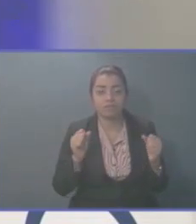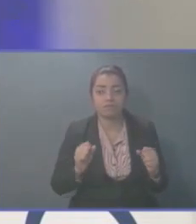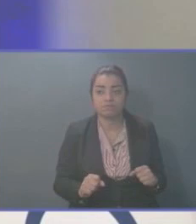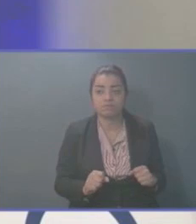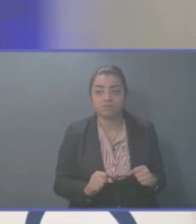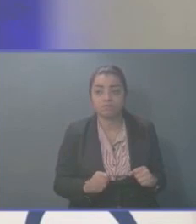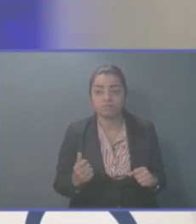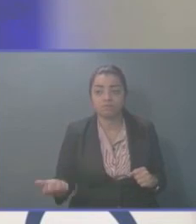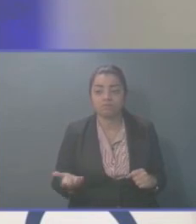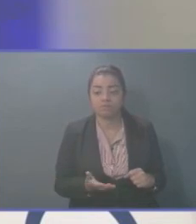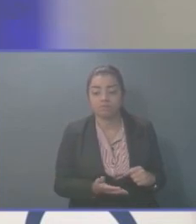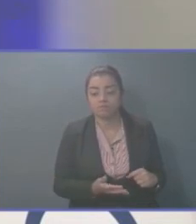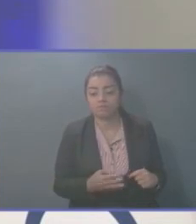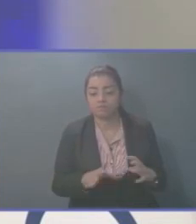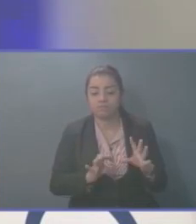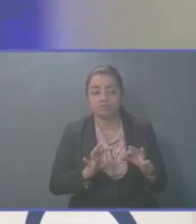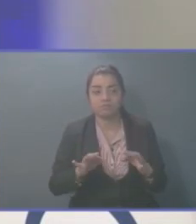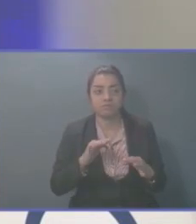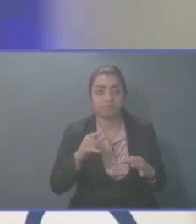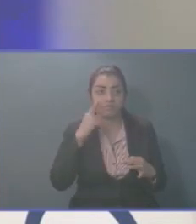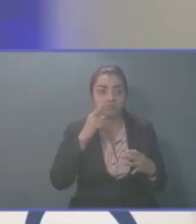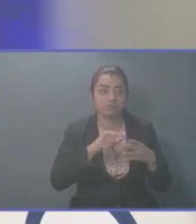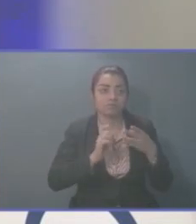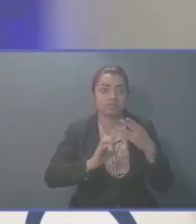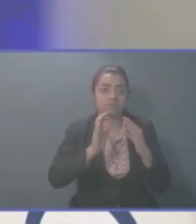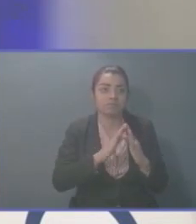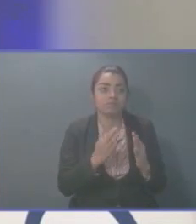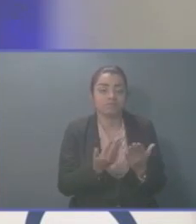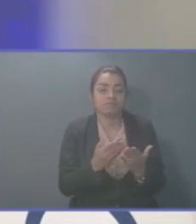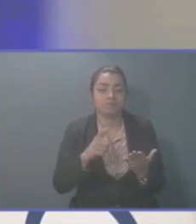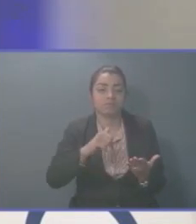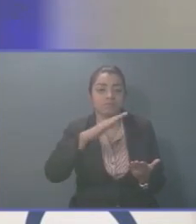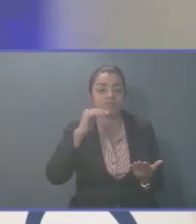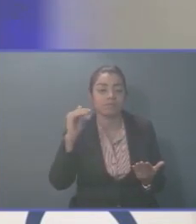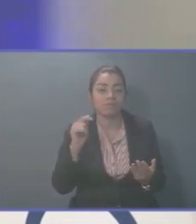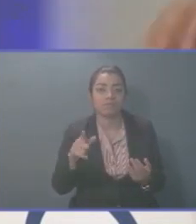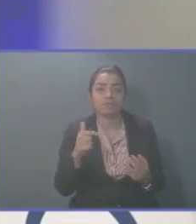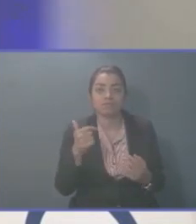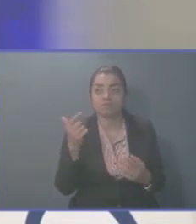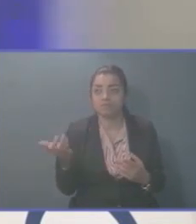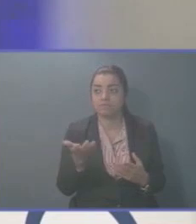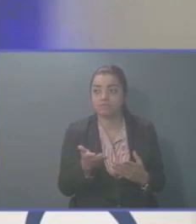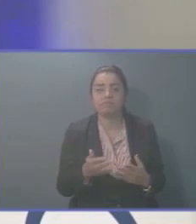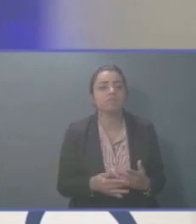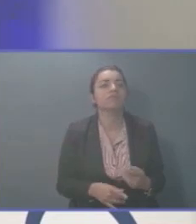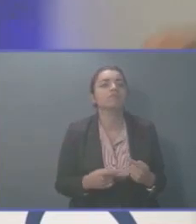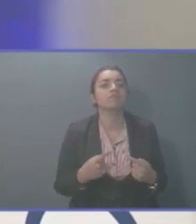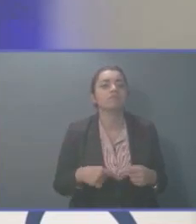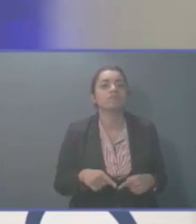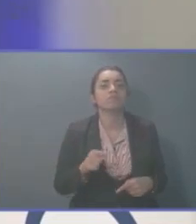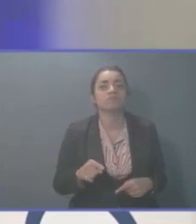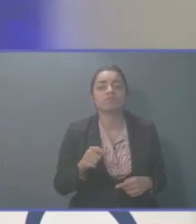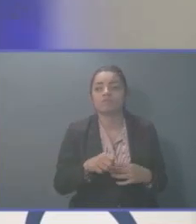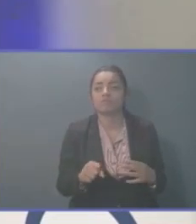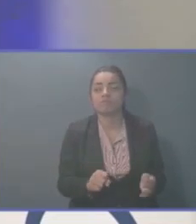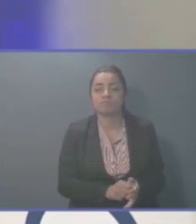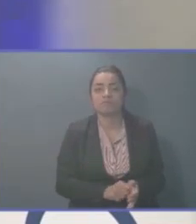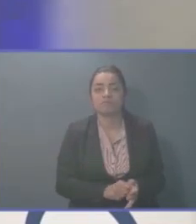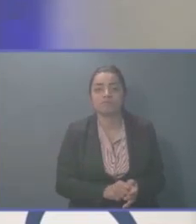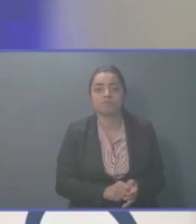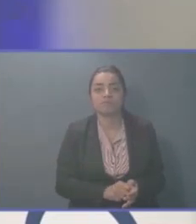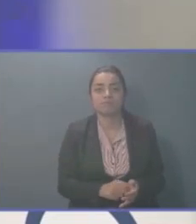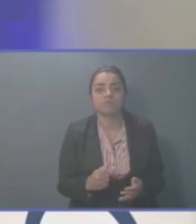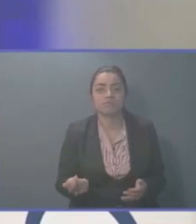artículo ha sido retomado en las últimas constituciones de la República, desde la del 50, cuando la Asamblea